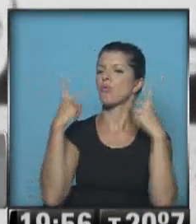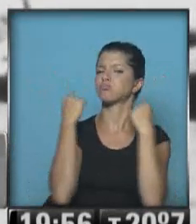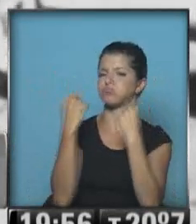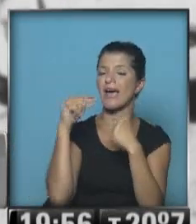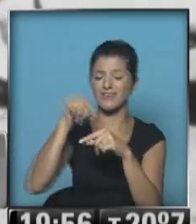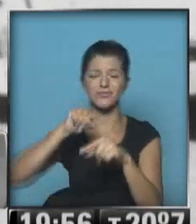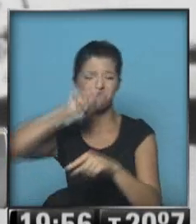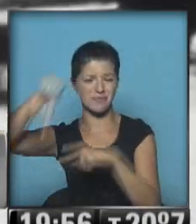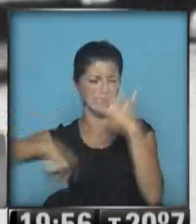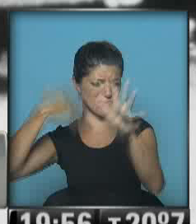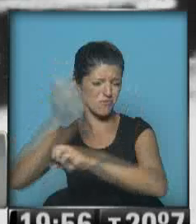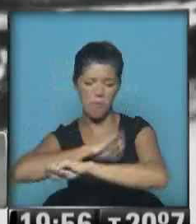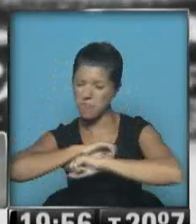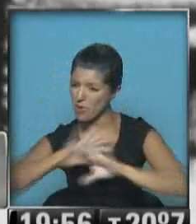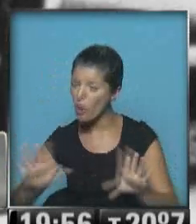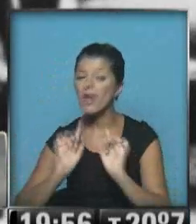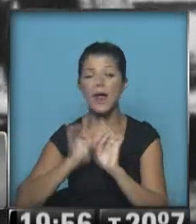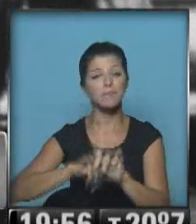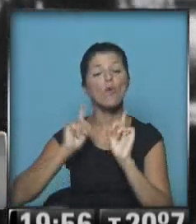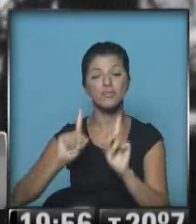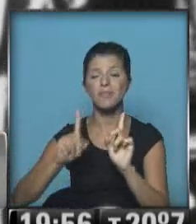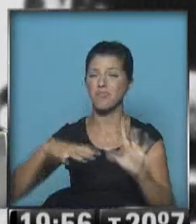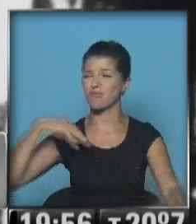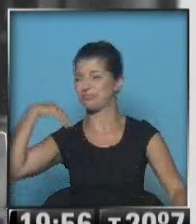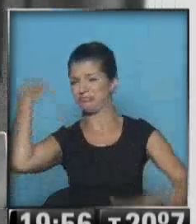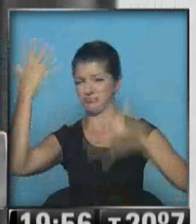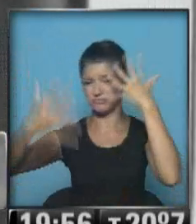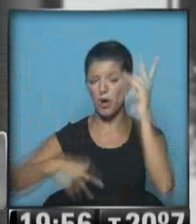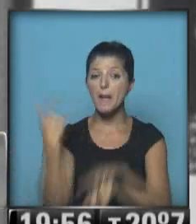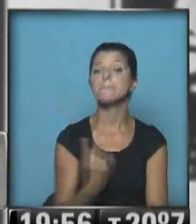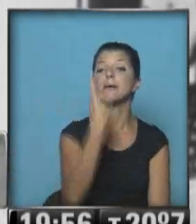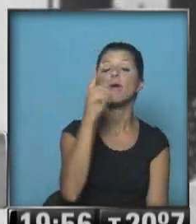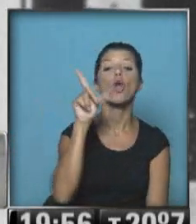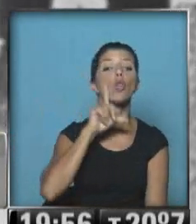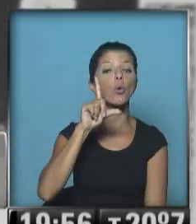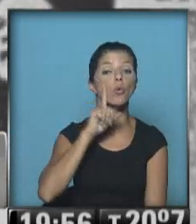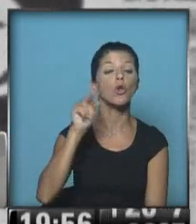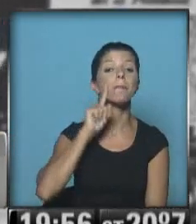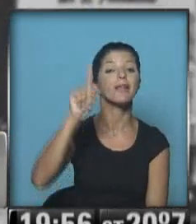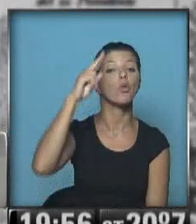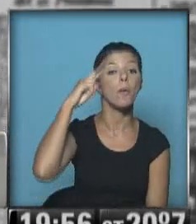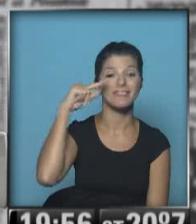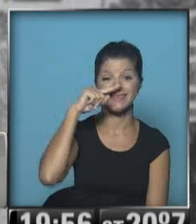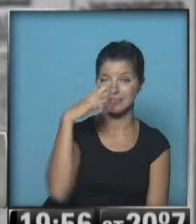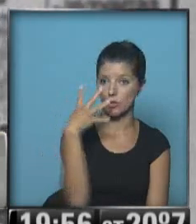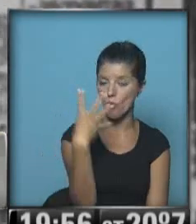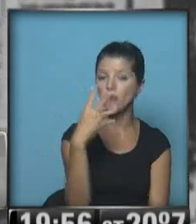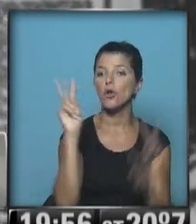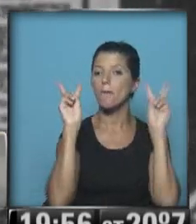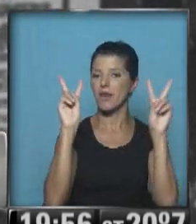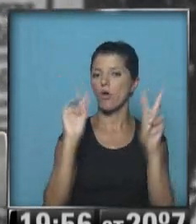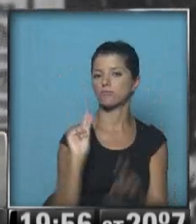el terrorismo y en medio de esta escalada de violencia el primero de julio de 1974 perón